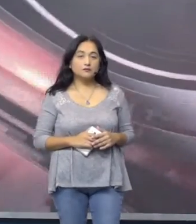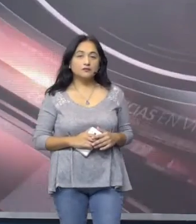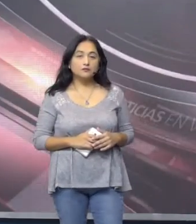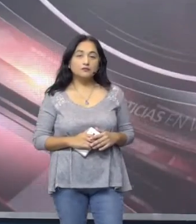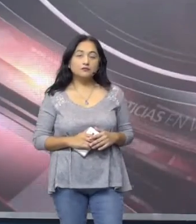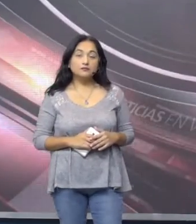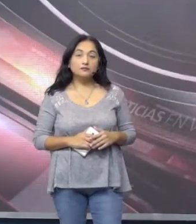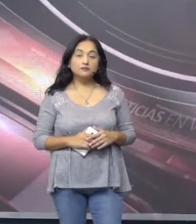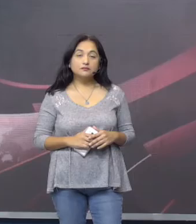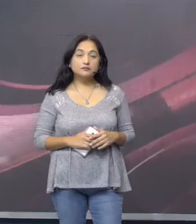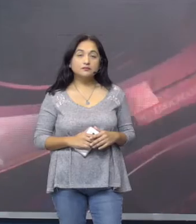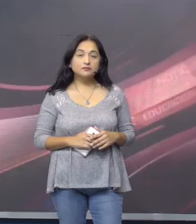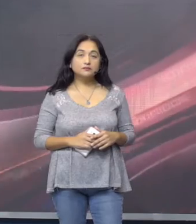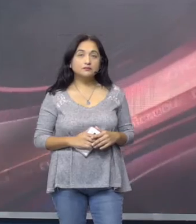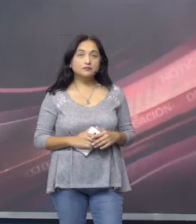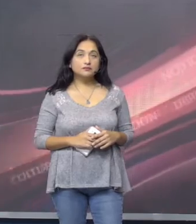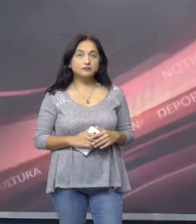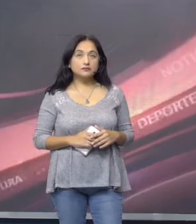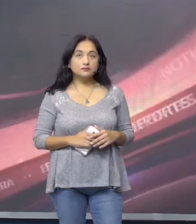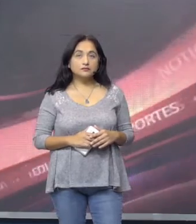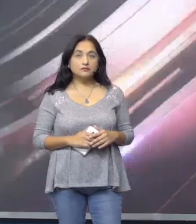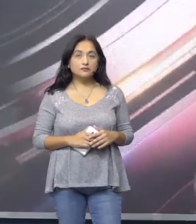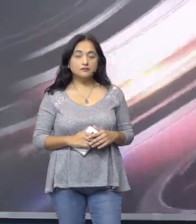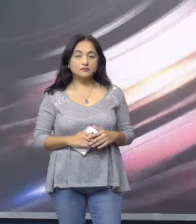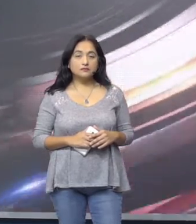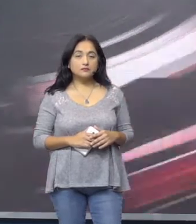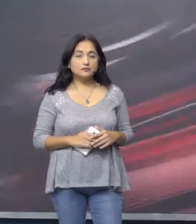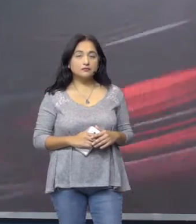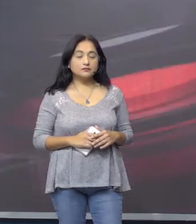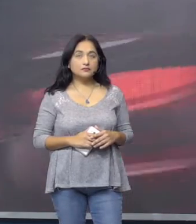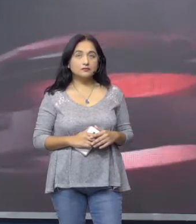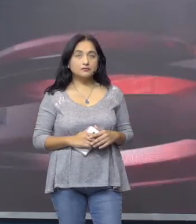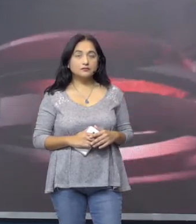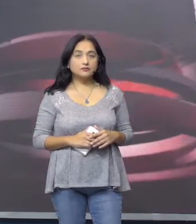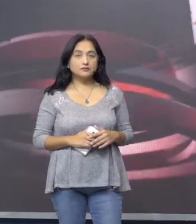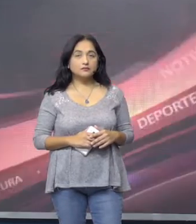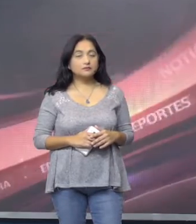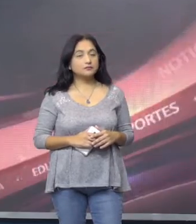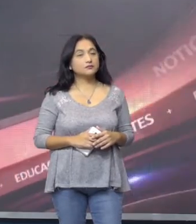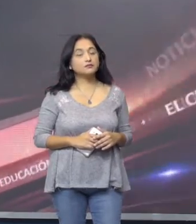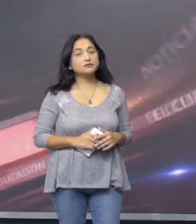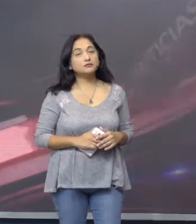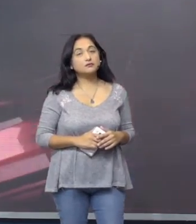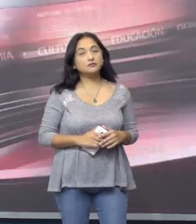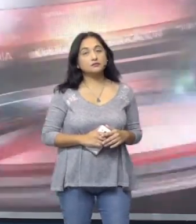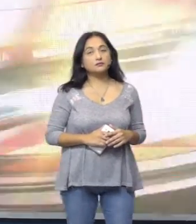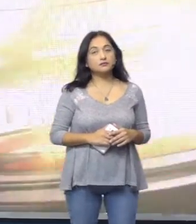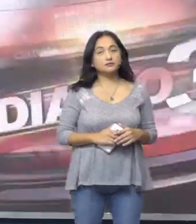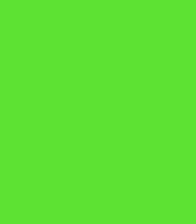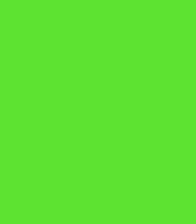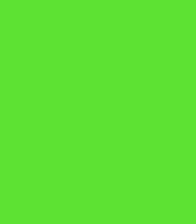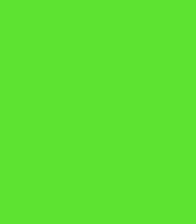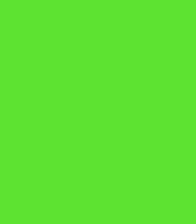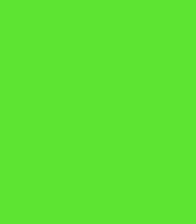del país cuando las circunstancias de esta emergencia